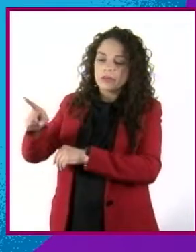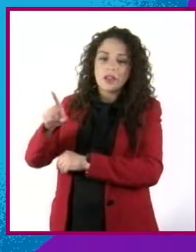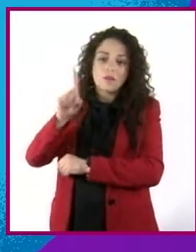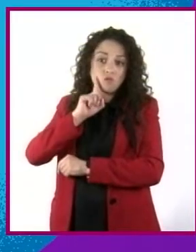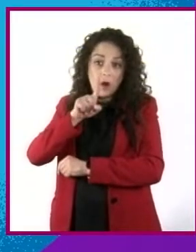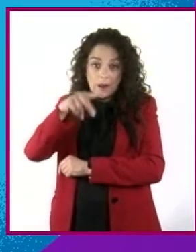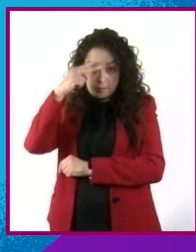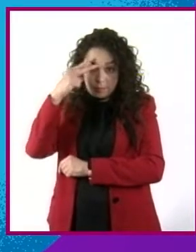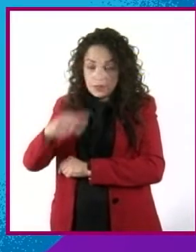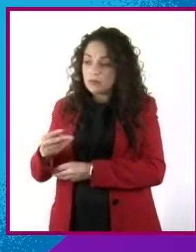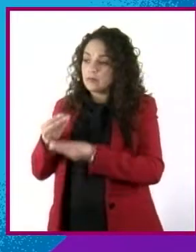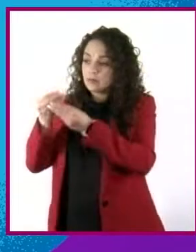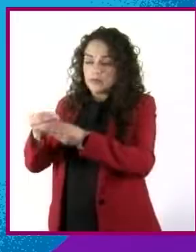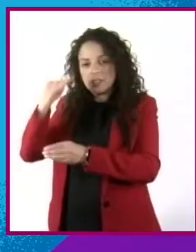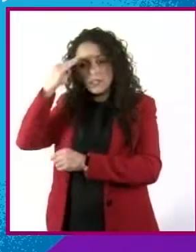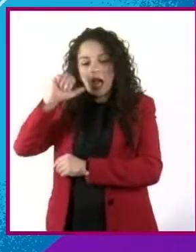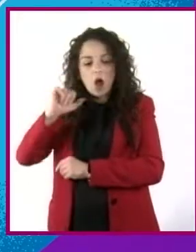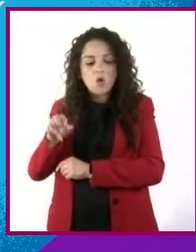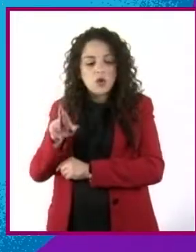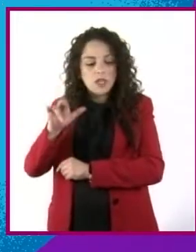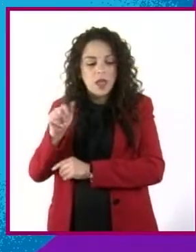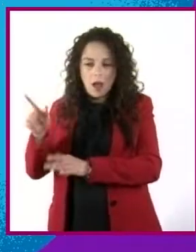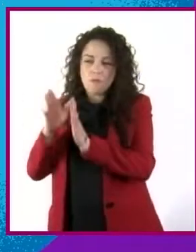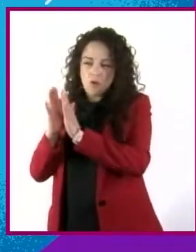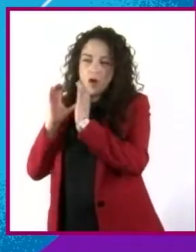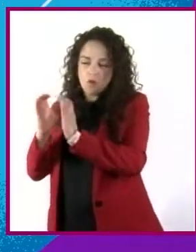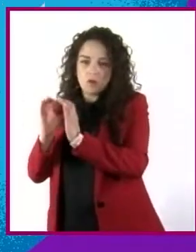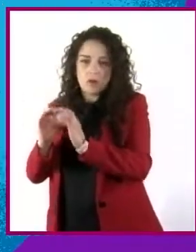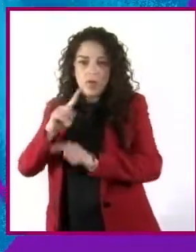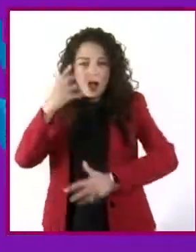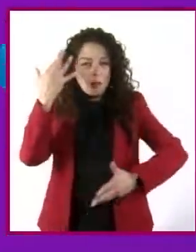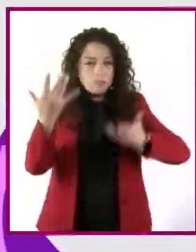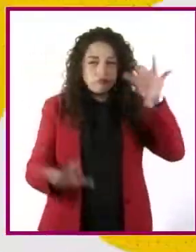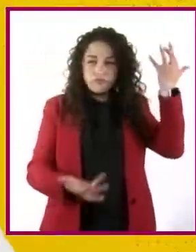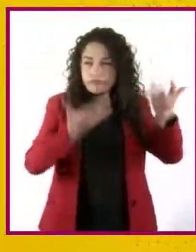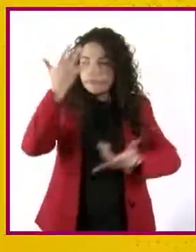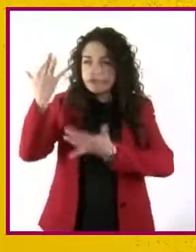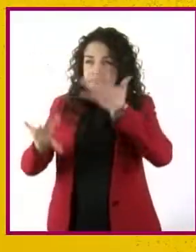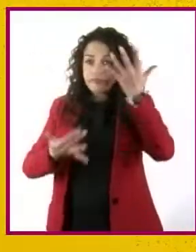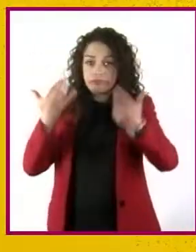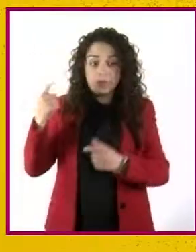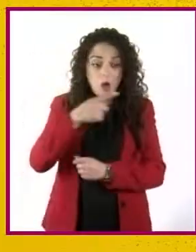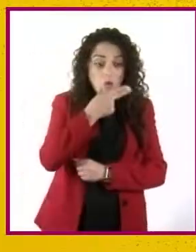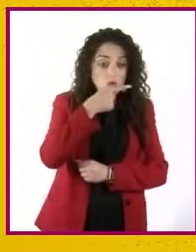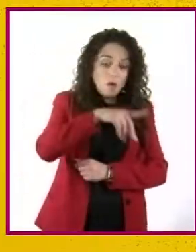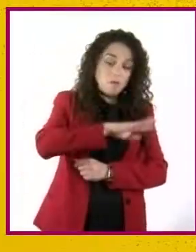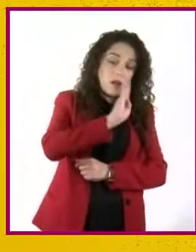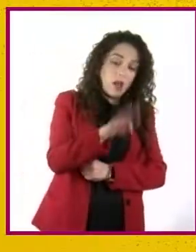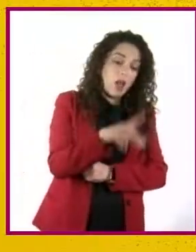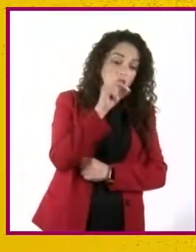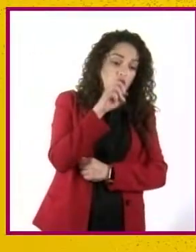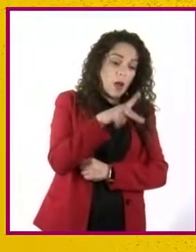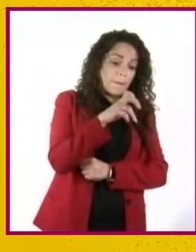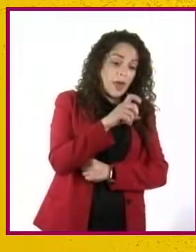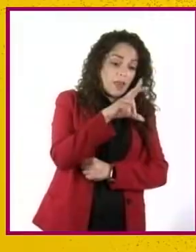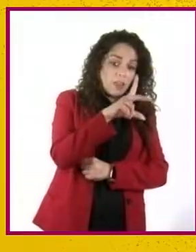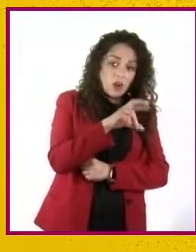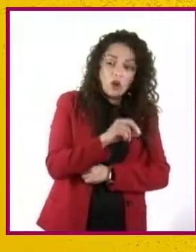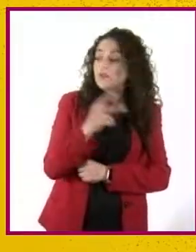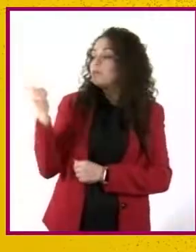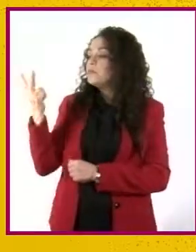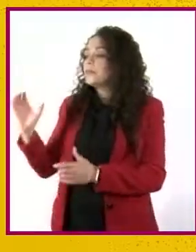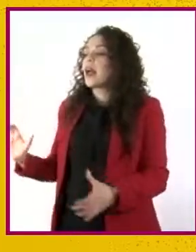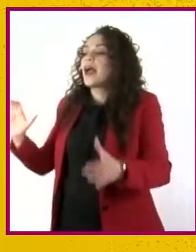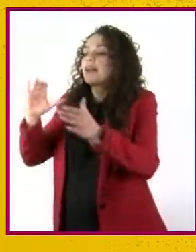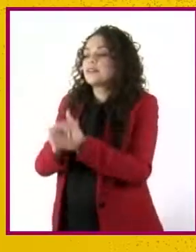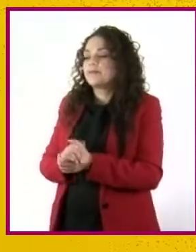Ajuría. Tomada la plaza, incendiada la alhóndiga y muerto don Pedro, los otros 2 se casaron y formaron una